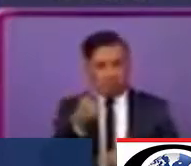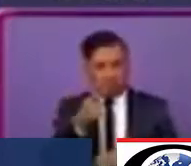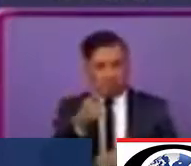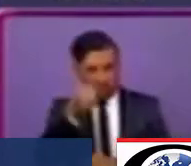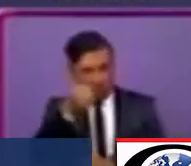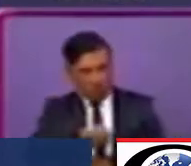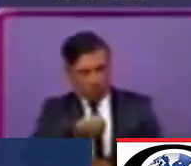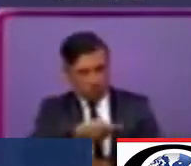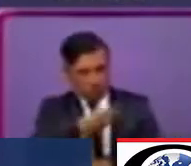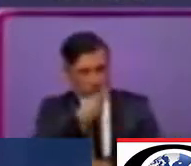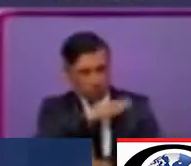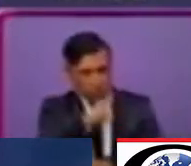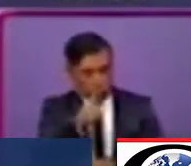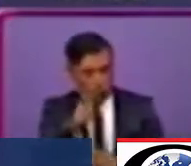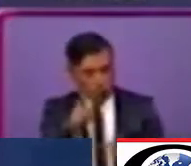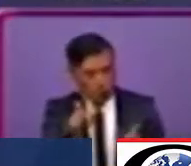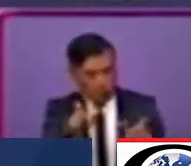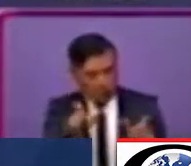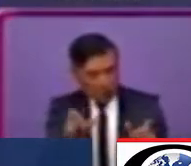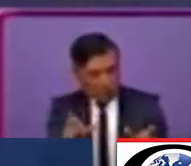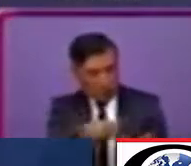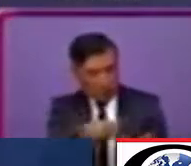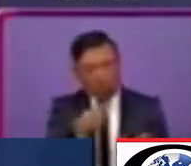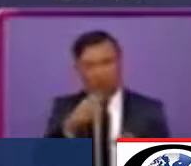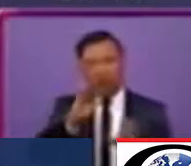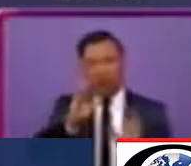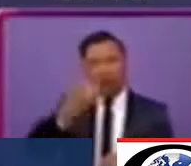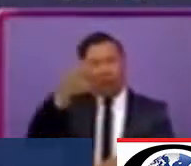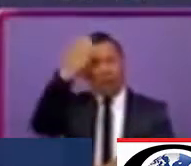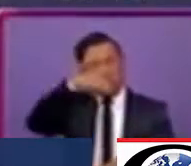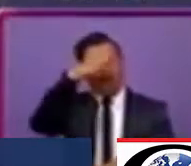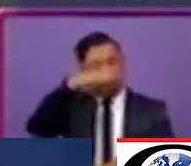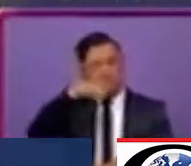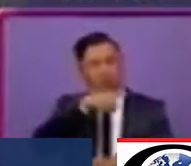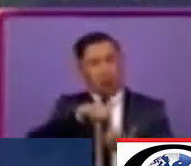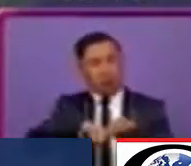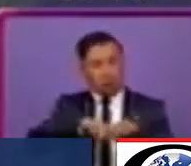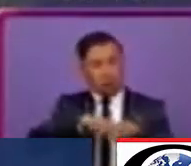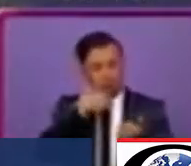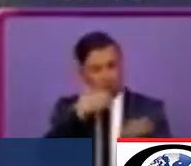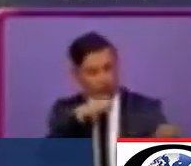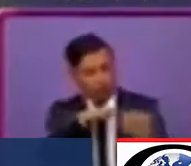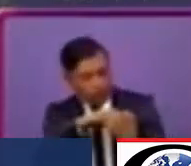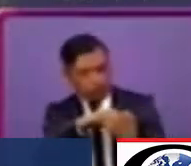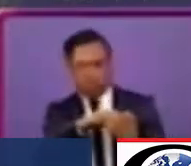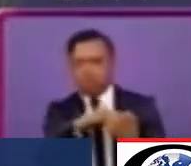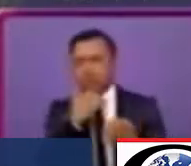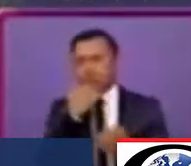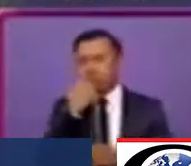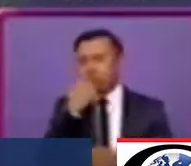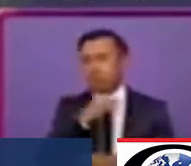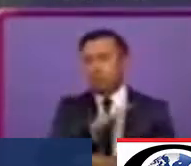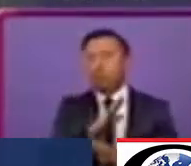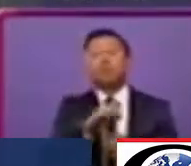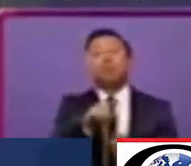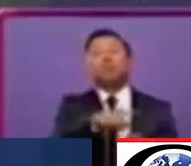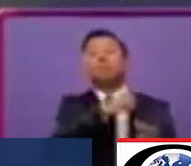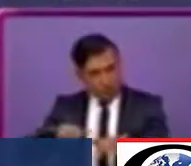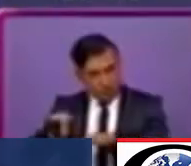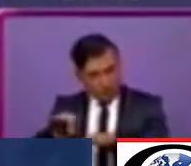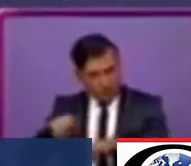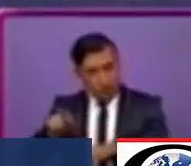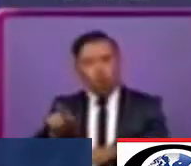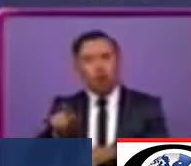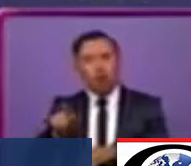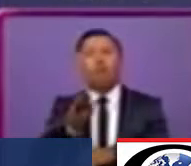hecho pues en el Estado de México, Eduardo. Y bueno, ya también comentarte de Teresa Castel, la independiente, llegó con un traje